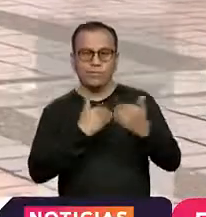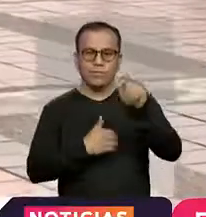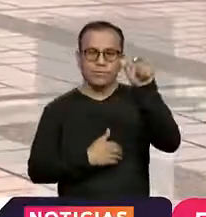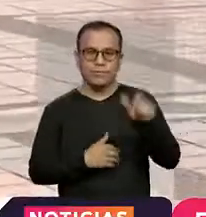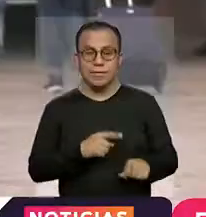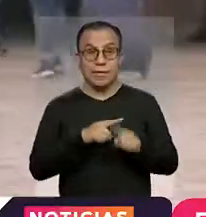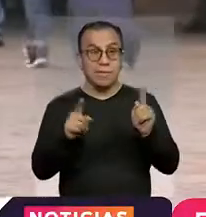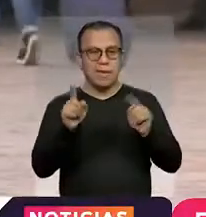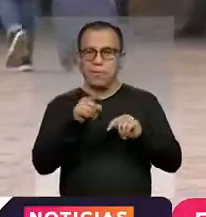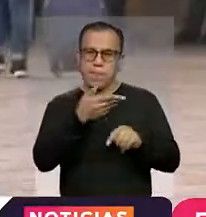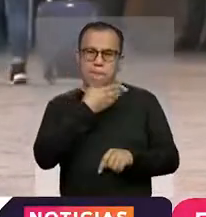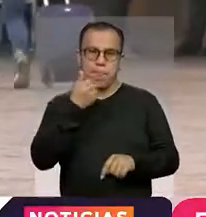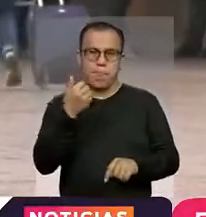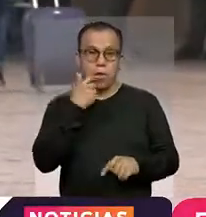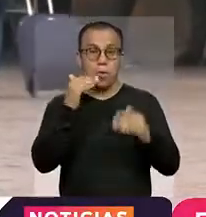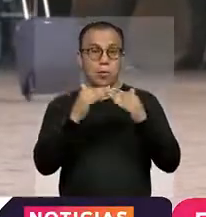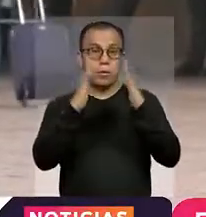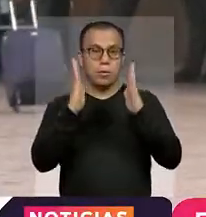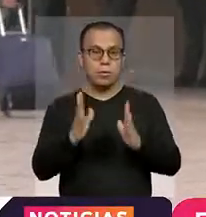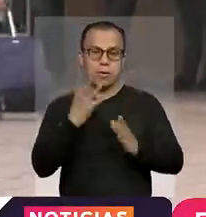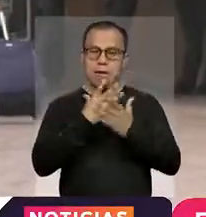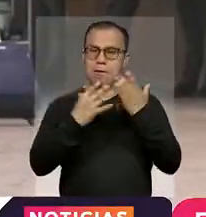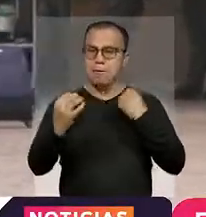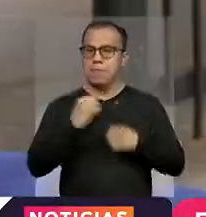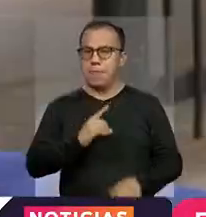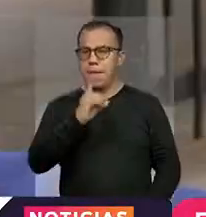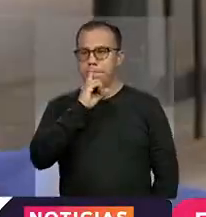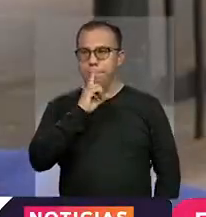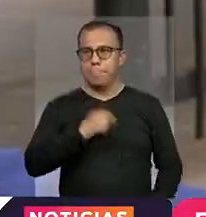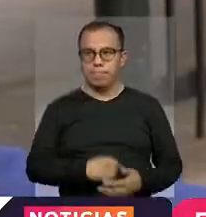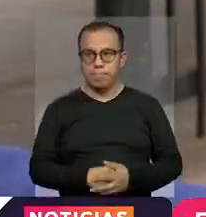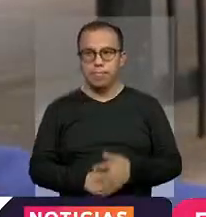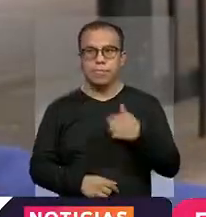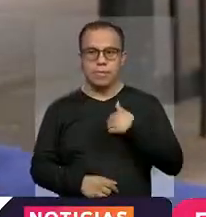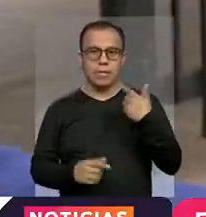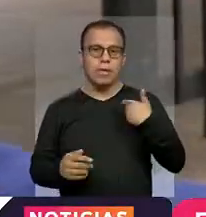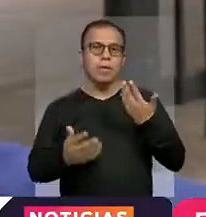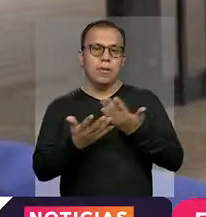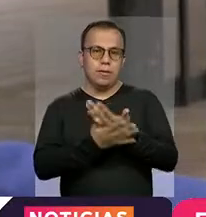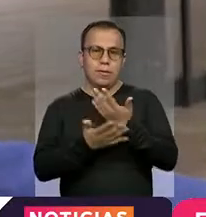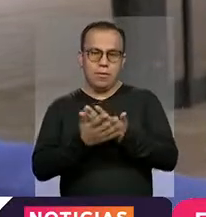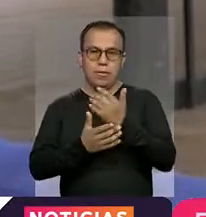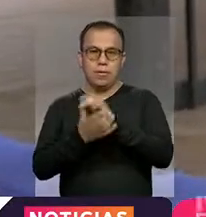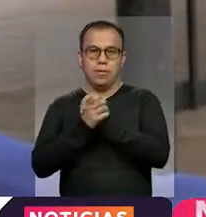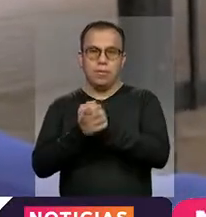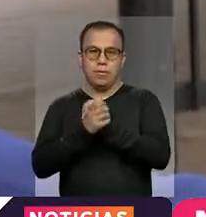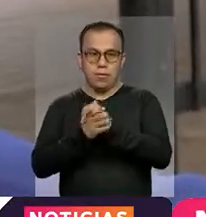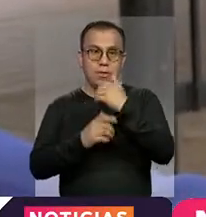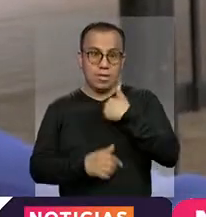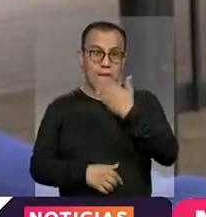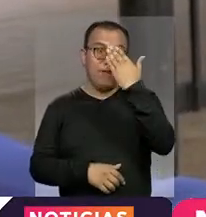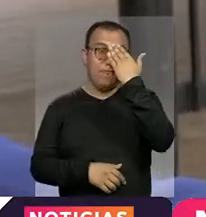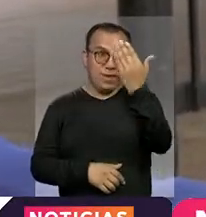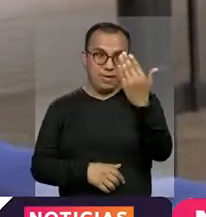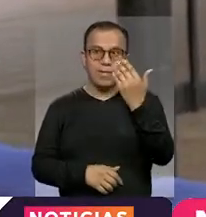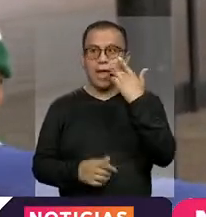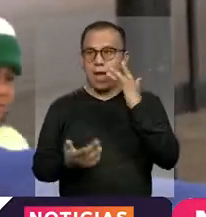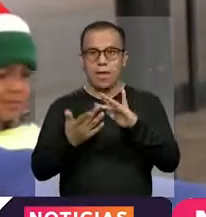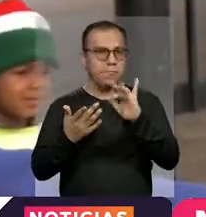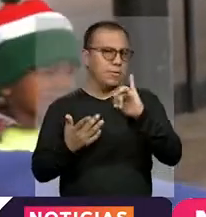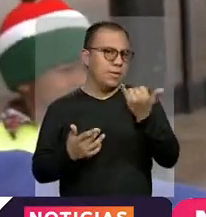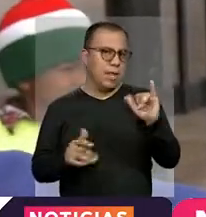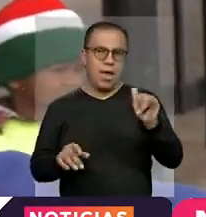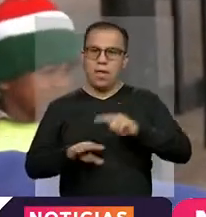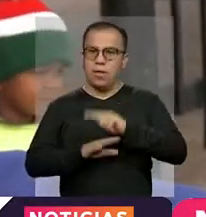embargo, hay quienes prefieren salir de casa sin contarle a nadie. Siempre recomendamos la casa a una amiga que vive al frente y ya